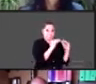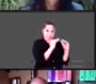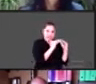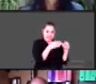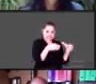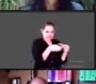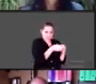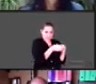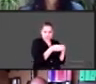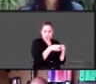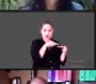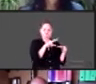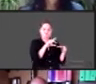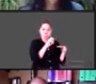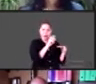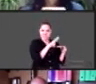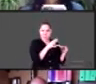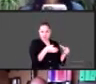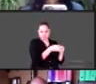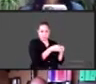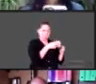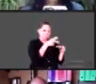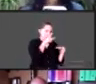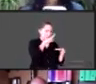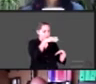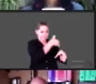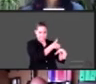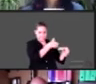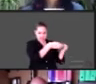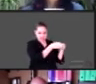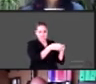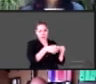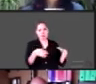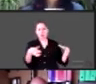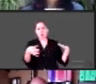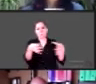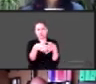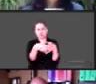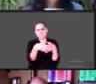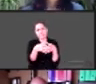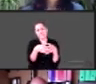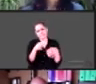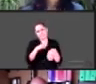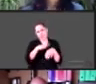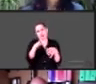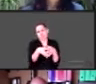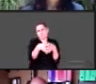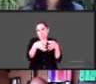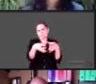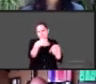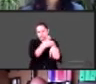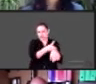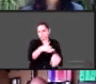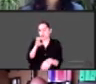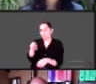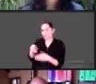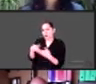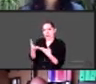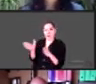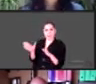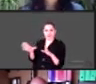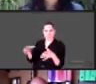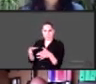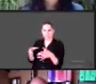hogares compuestos, pues prácticamente el porcentaje de pobreza oscila entre el 40, el